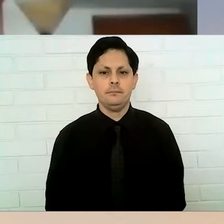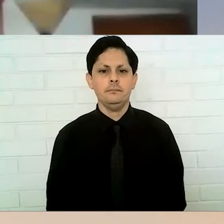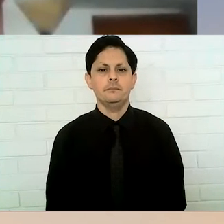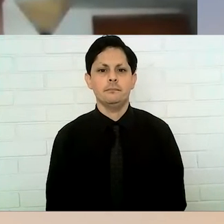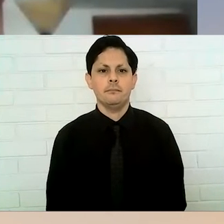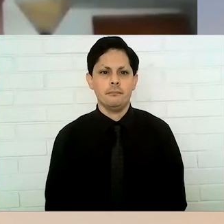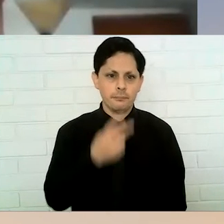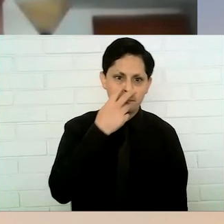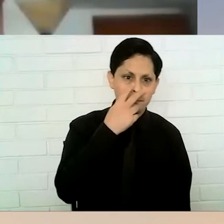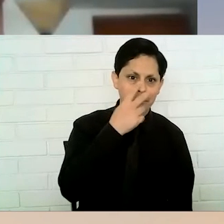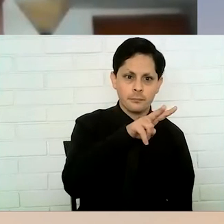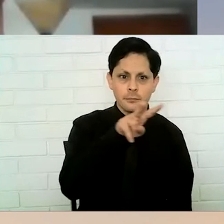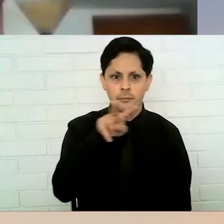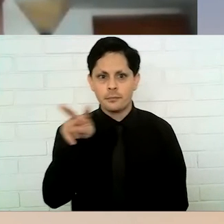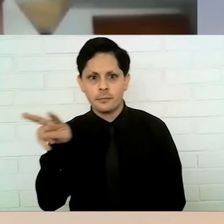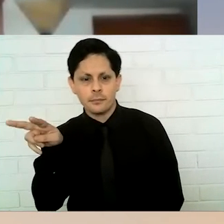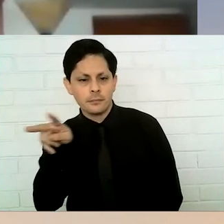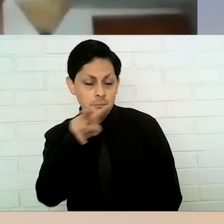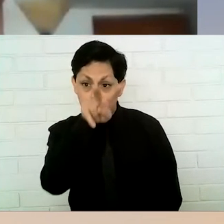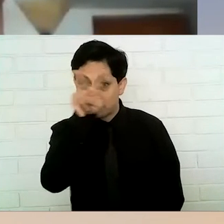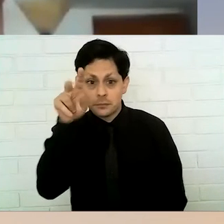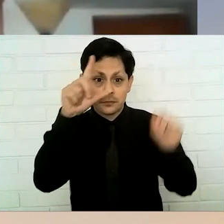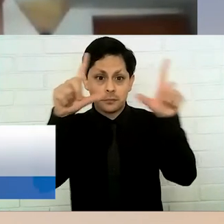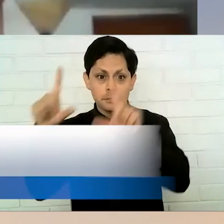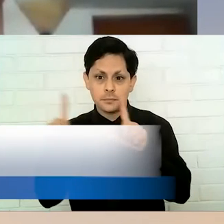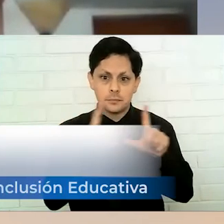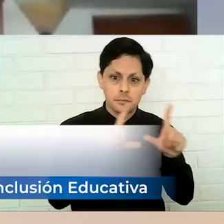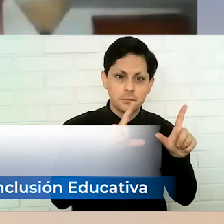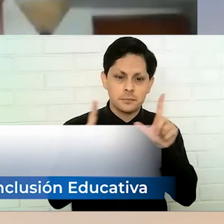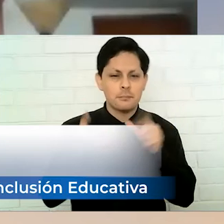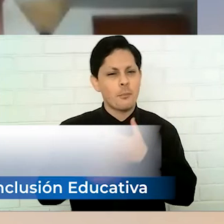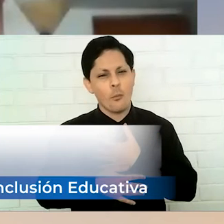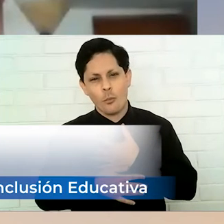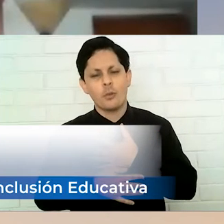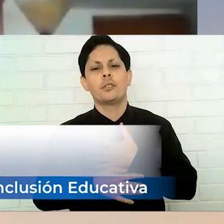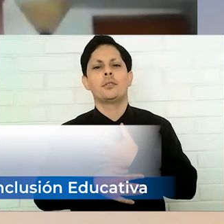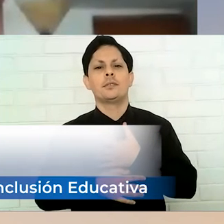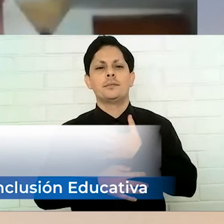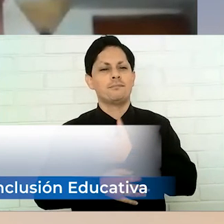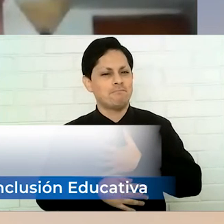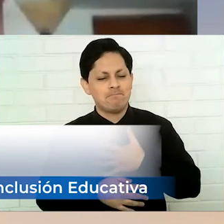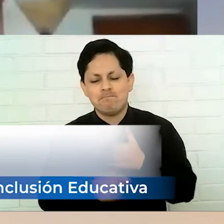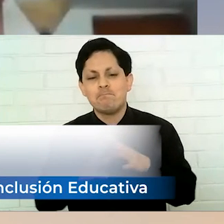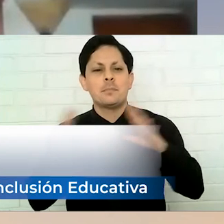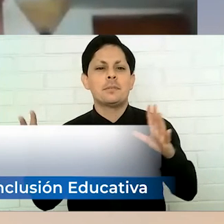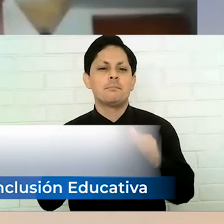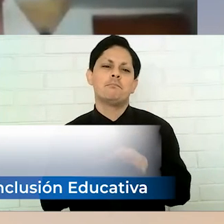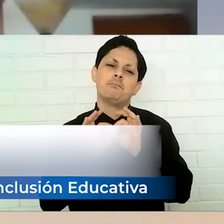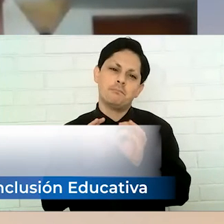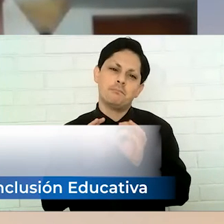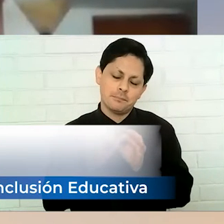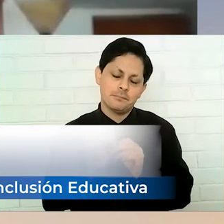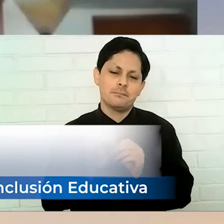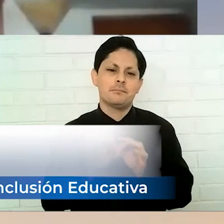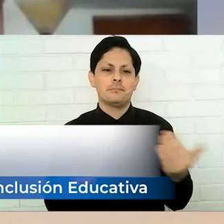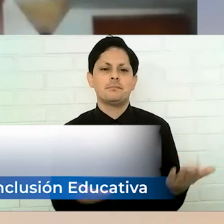Veo muchas colegas conocidas y me da un gusto enorme y además agradezco mucho la deferencia,